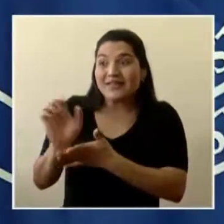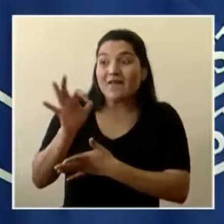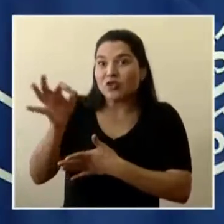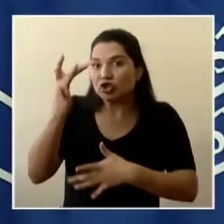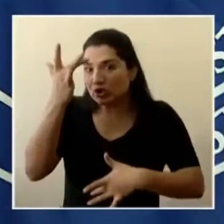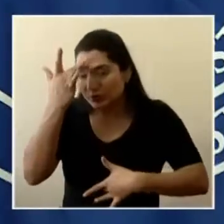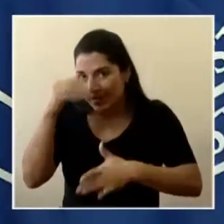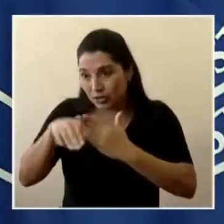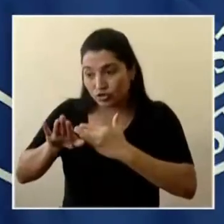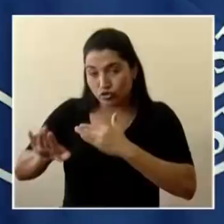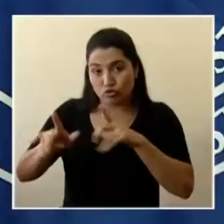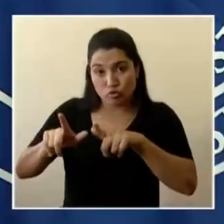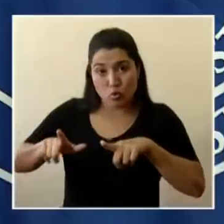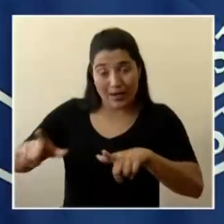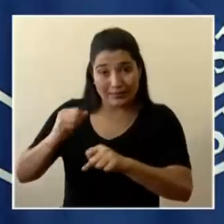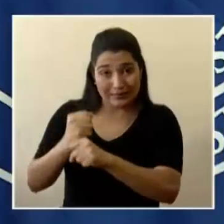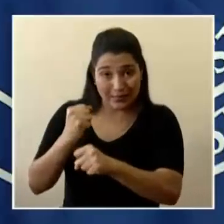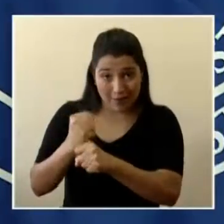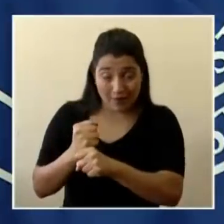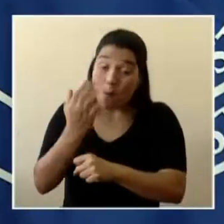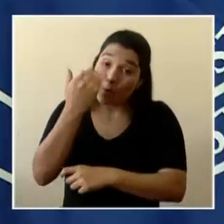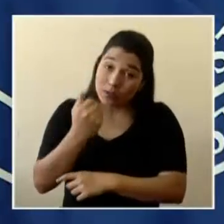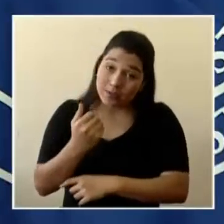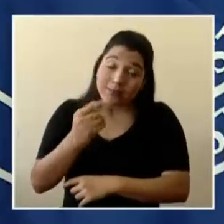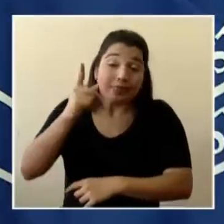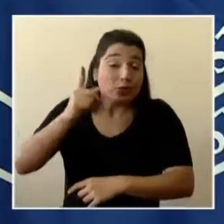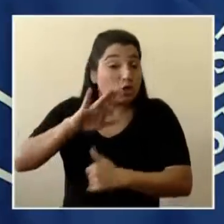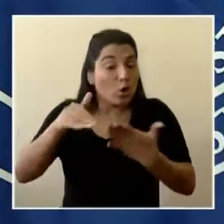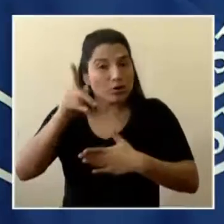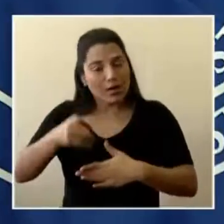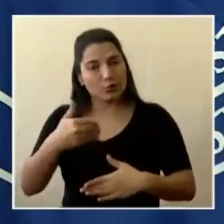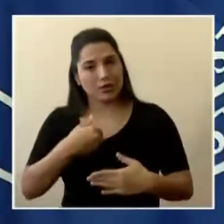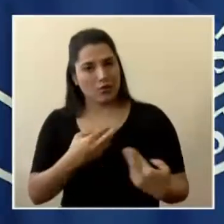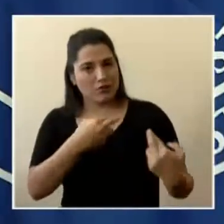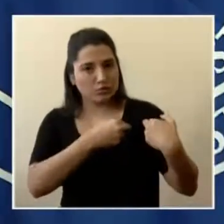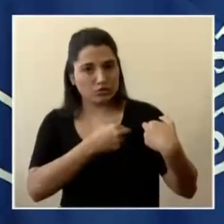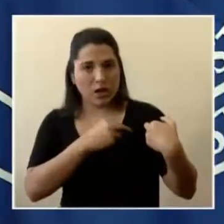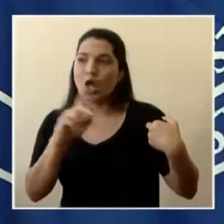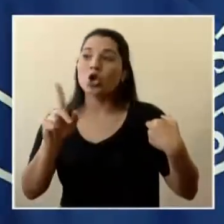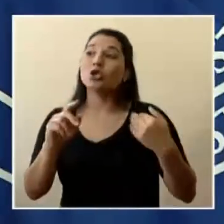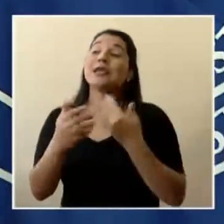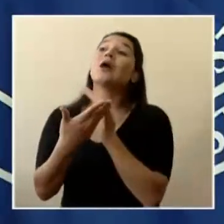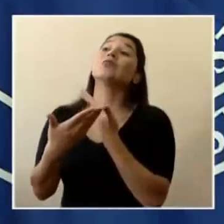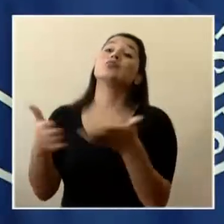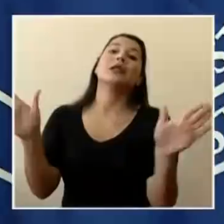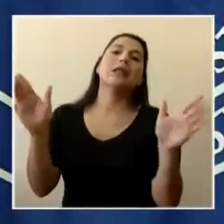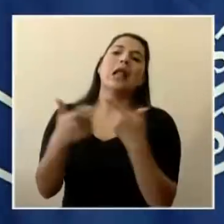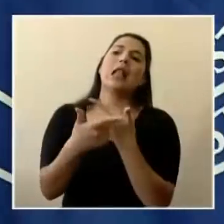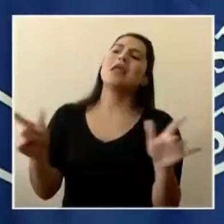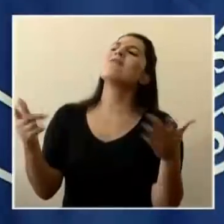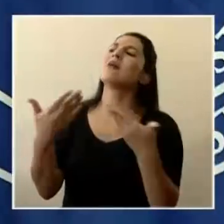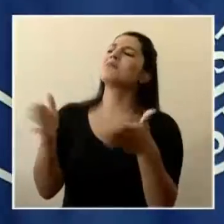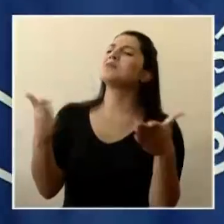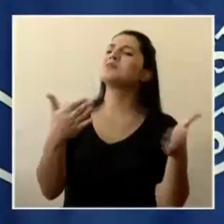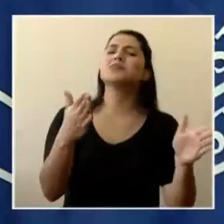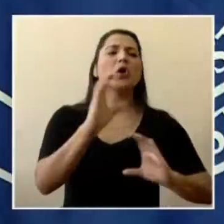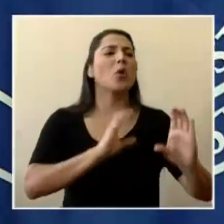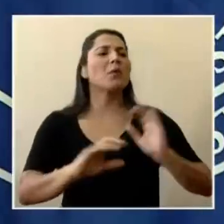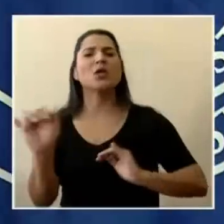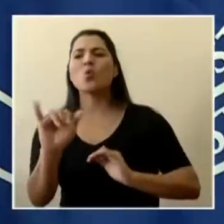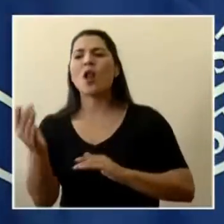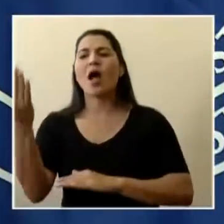porque eso también se trata de que todos seamos responsables, de que no es que la actividad económica la soltamos como si no estuviera pasando nada. Estamos en medio